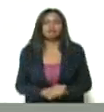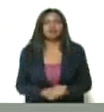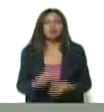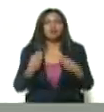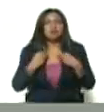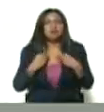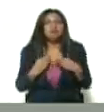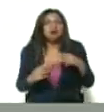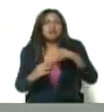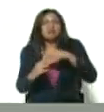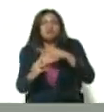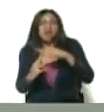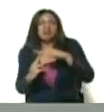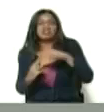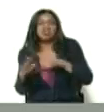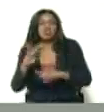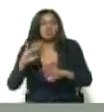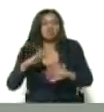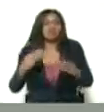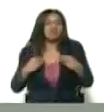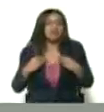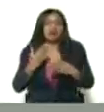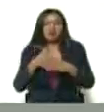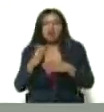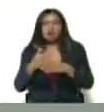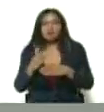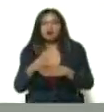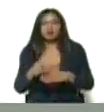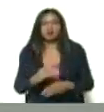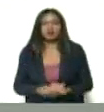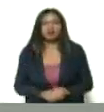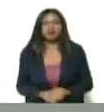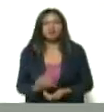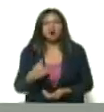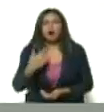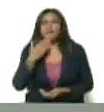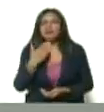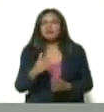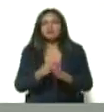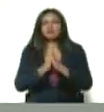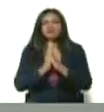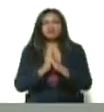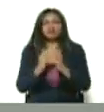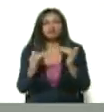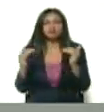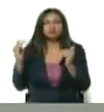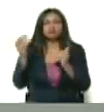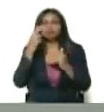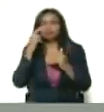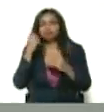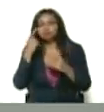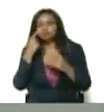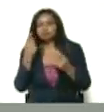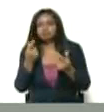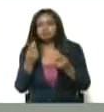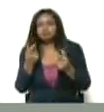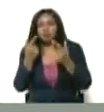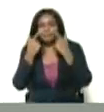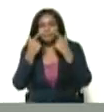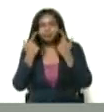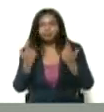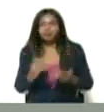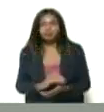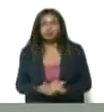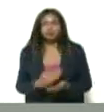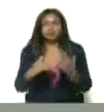en el Táchira o a donde viva. En eso yo pido la máxima vigilancia, la máxima. Ahí